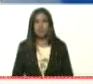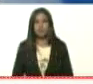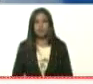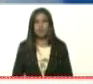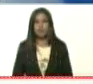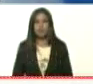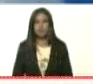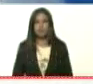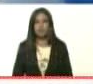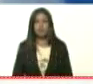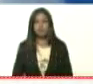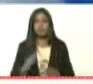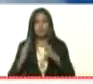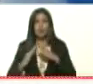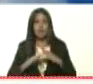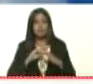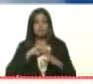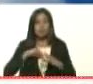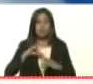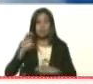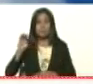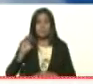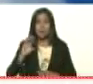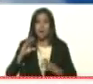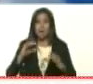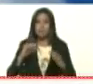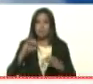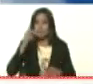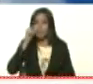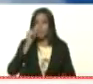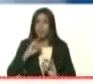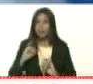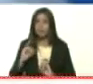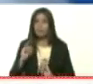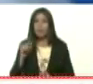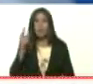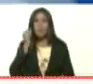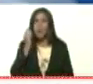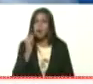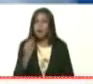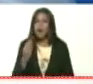en la casa de los padres de Flora Tristán en esa época.